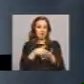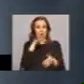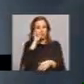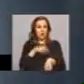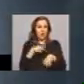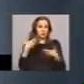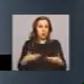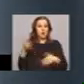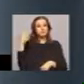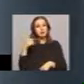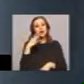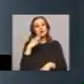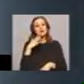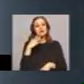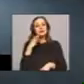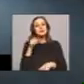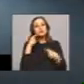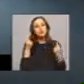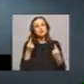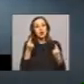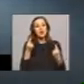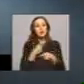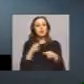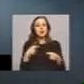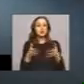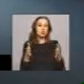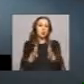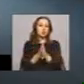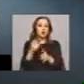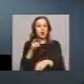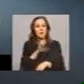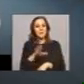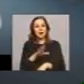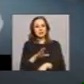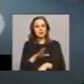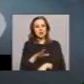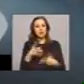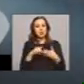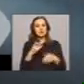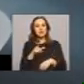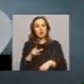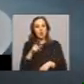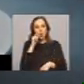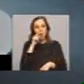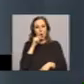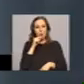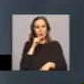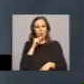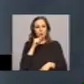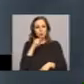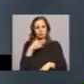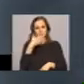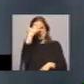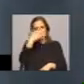yo intento desbordar, porque evidentemente un guardia civil, todos tenemos en la cabeza a un señor con un tricornio charolado,